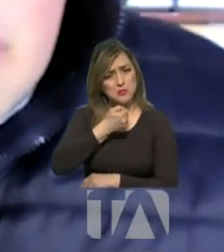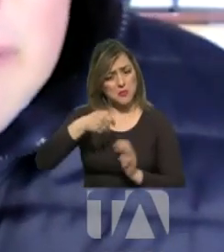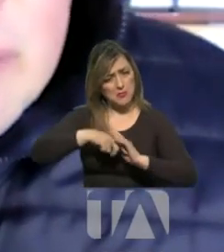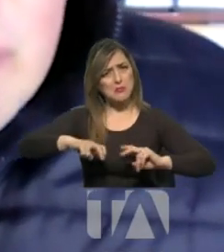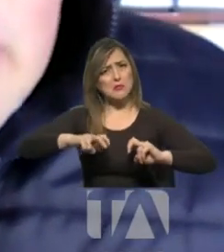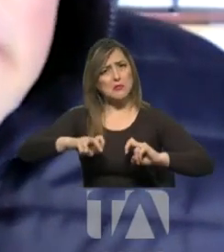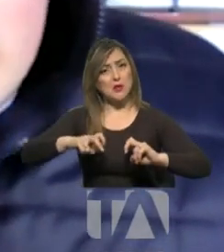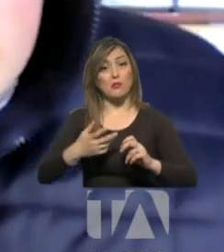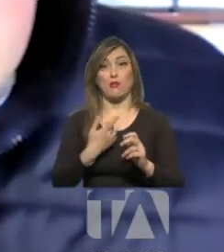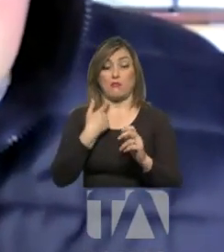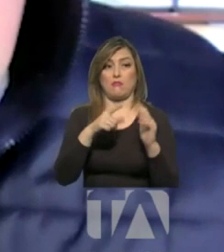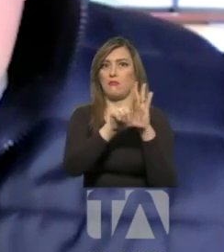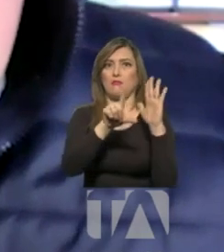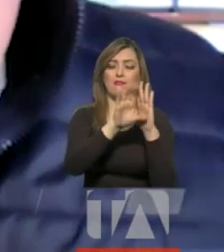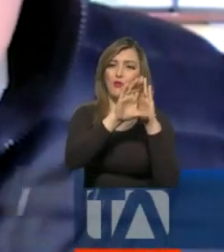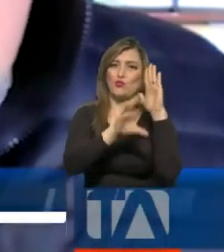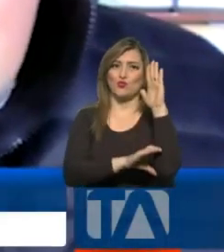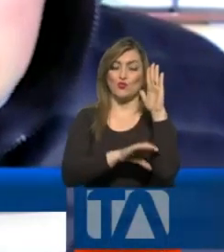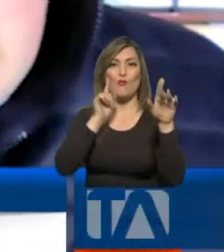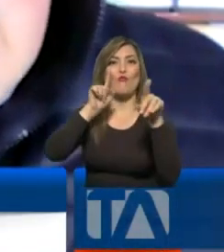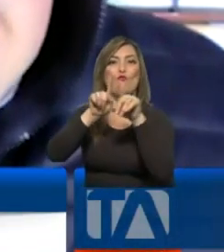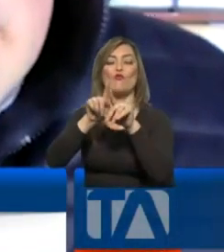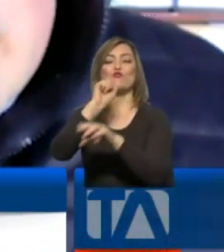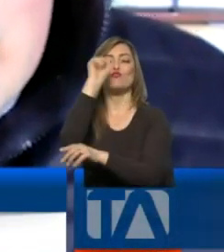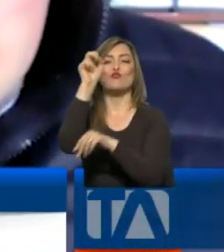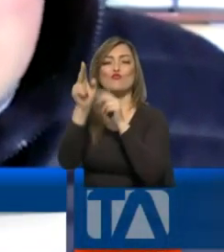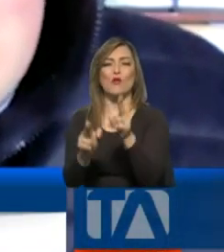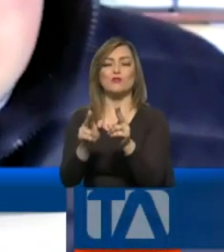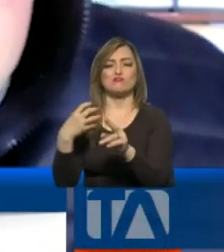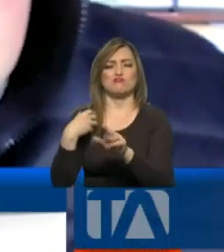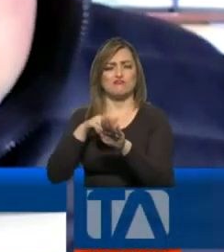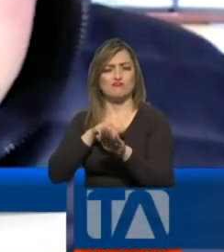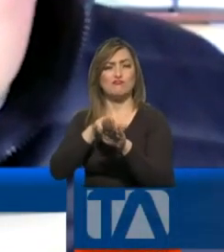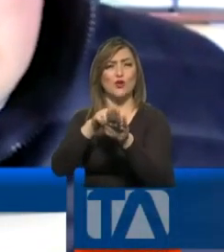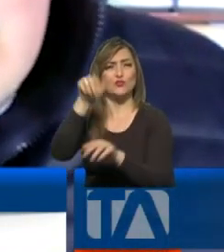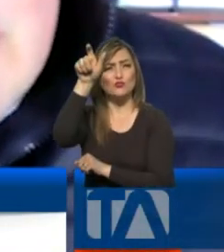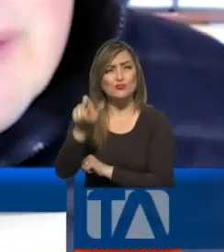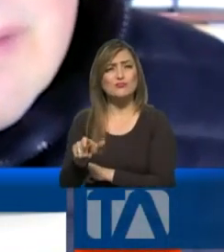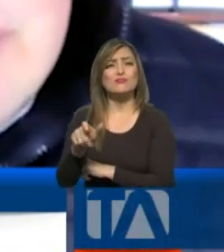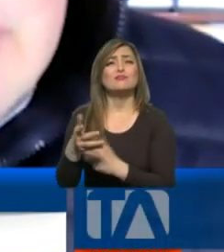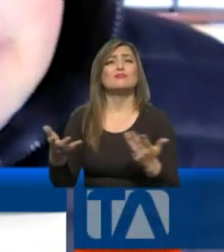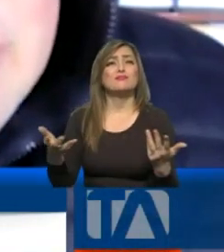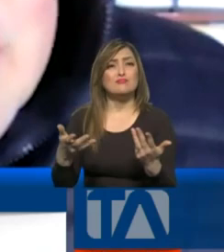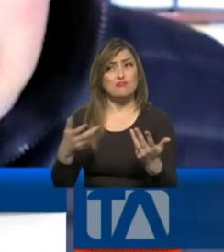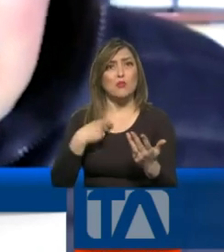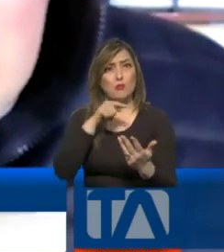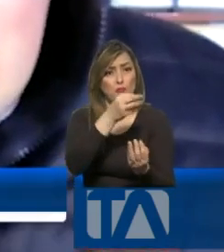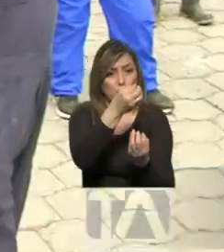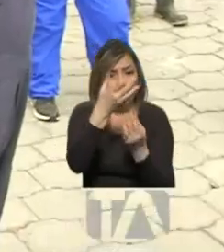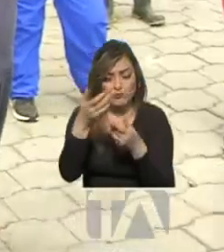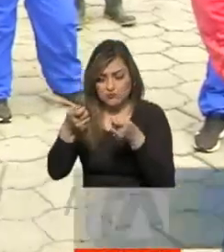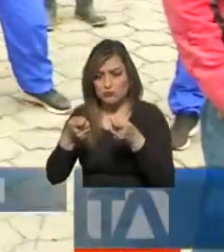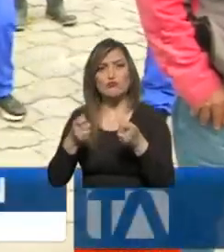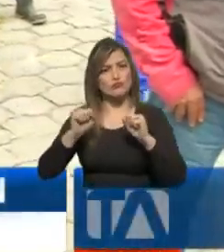principios constitucionales, de tratados de derechos humanos, que garantizan justamente ese derecho de los ciudadanos de recibir